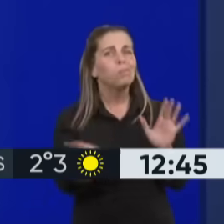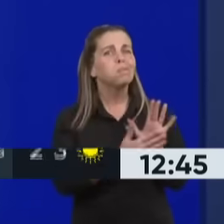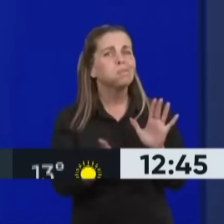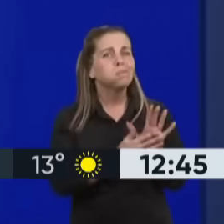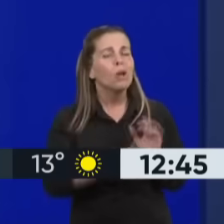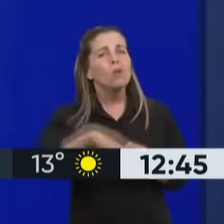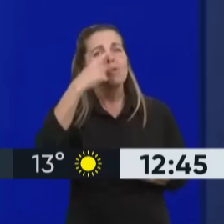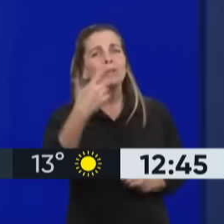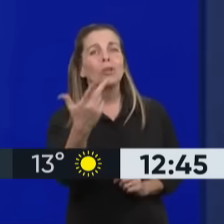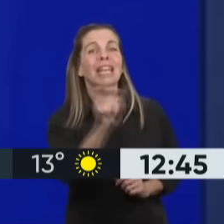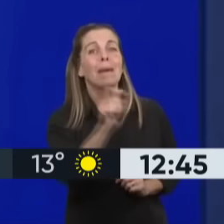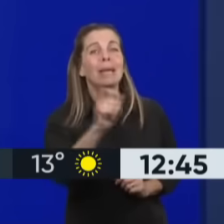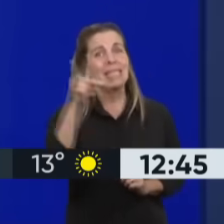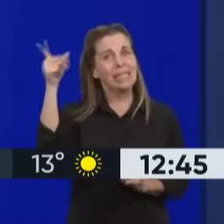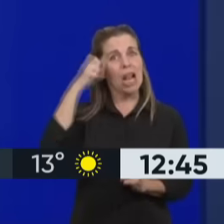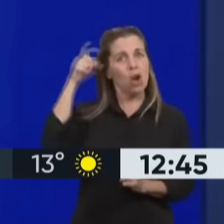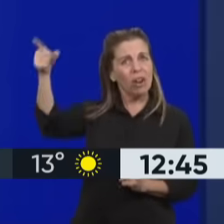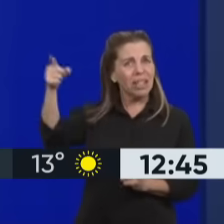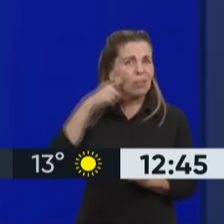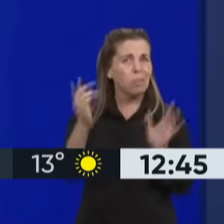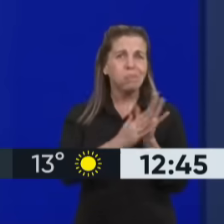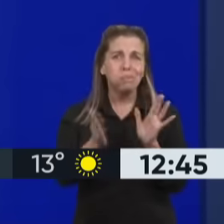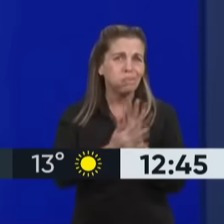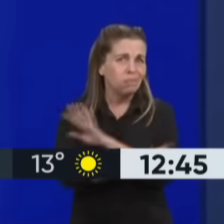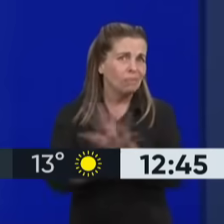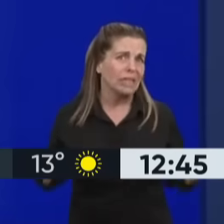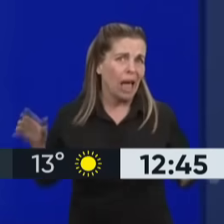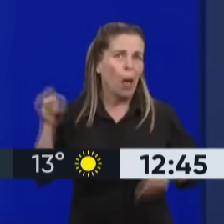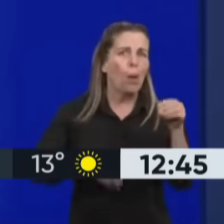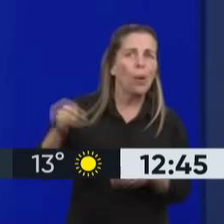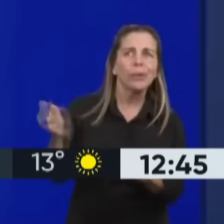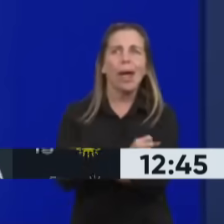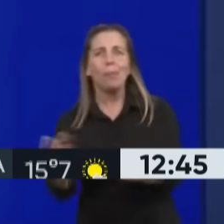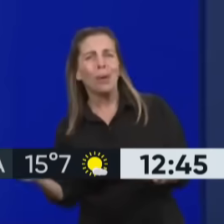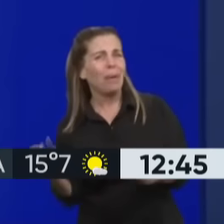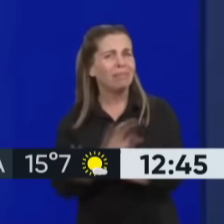3 veces en el Congreso, y ya ni siquiera se buscan de esconderlo.